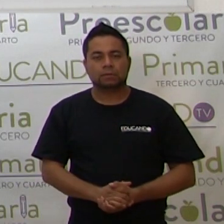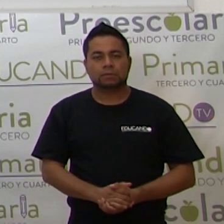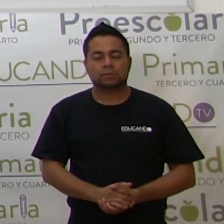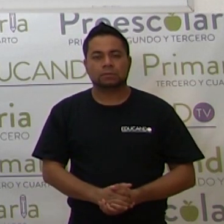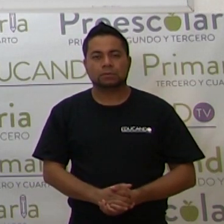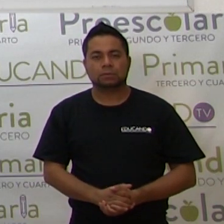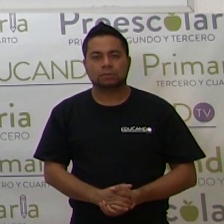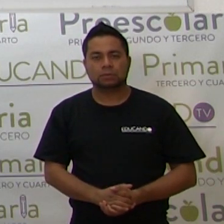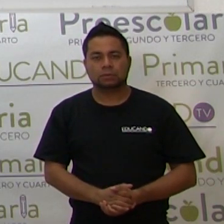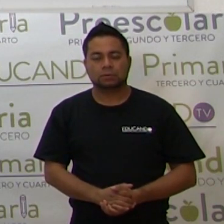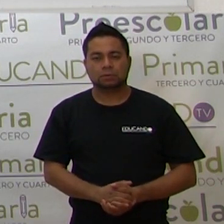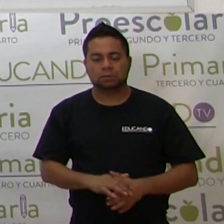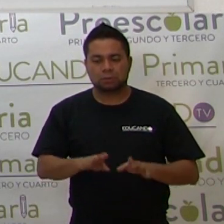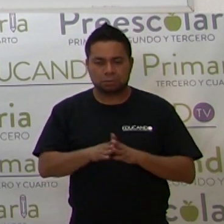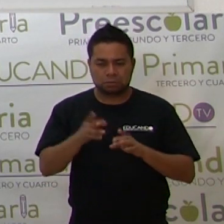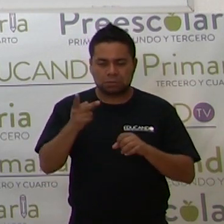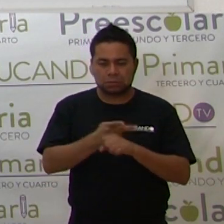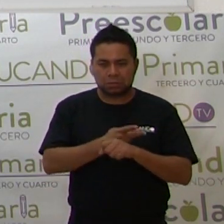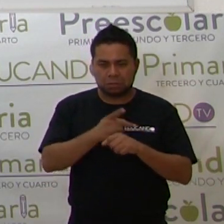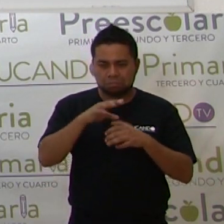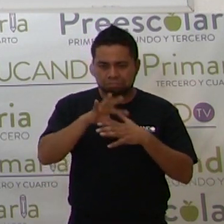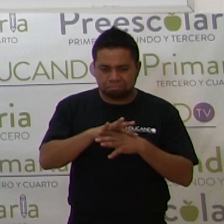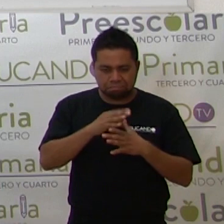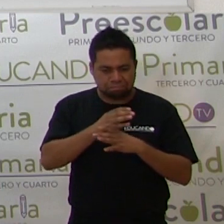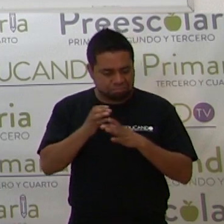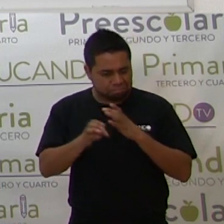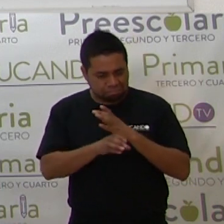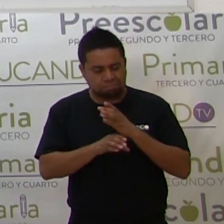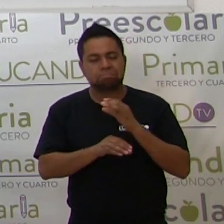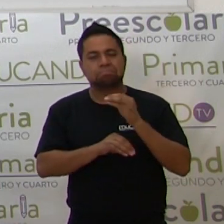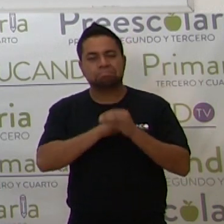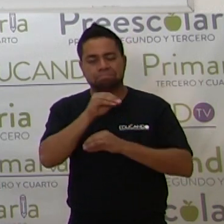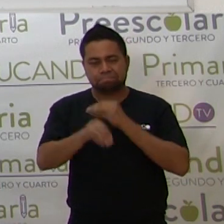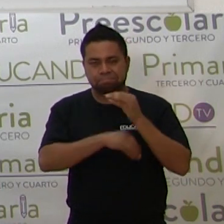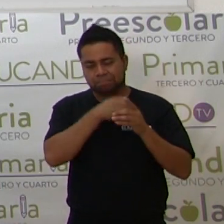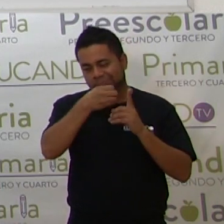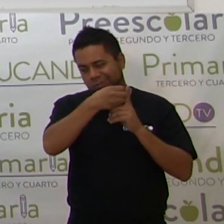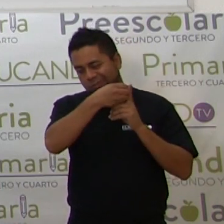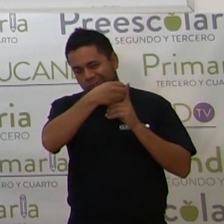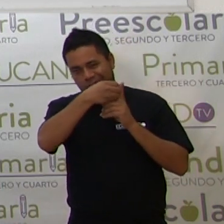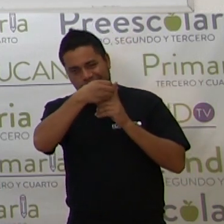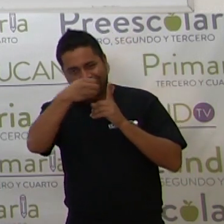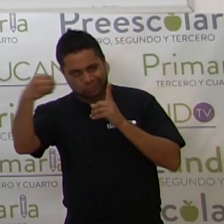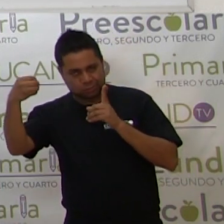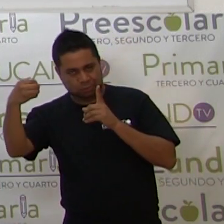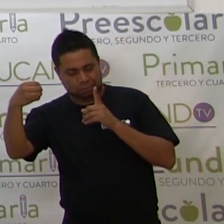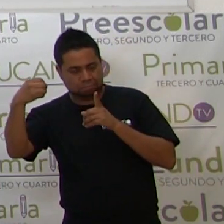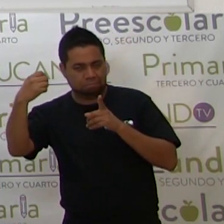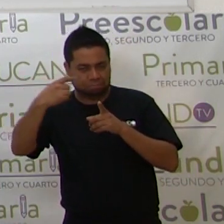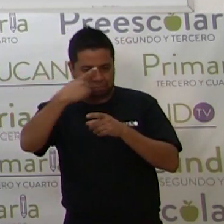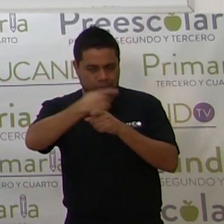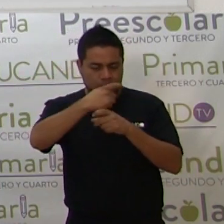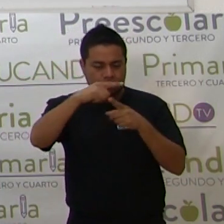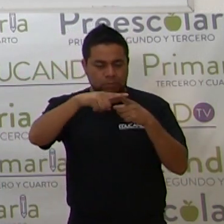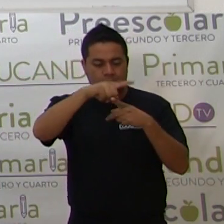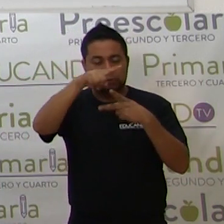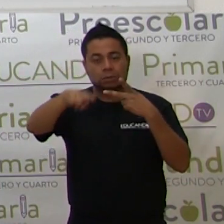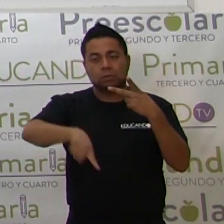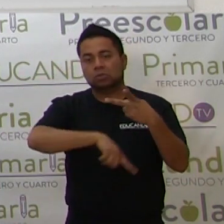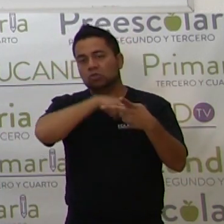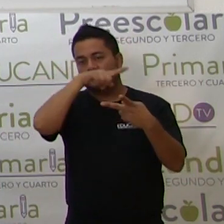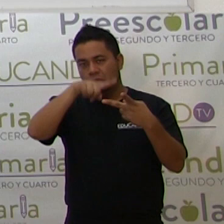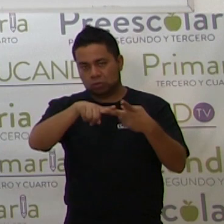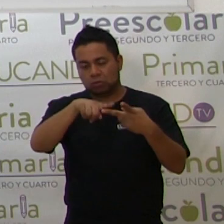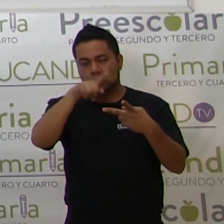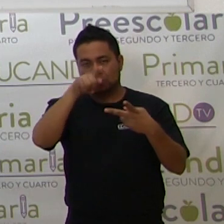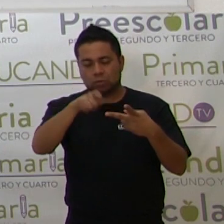hechos, bien. El orden en que ocurrieron los hechos, número 1. Número 2,